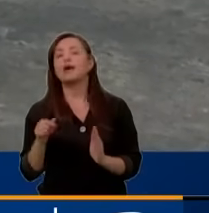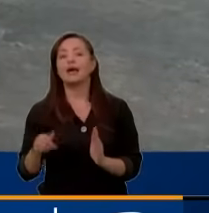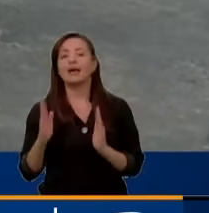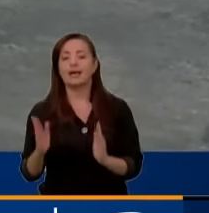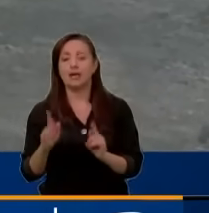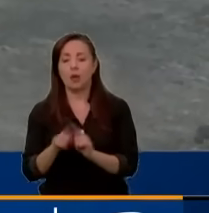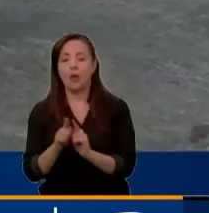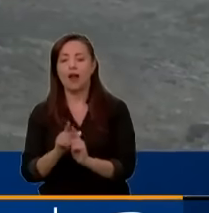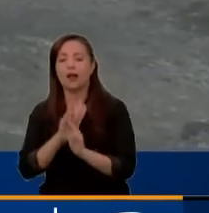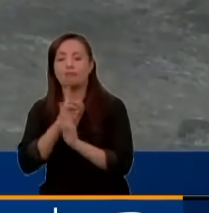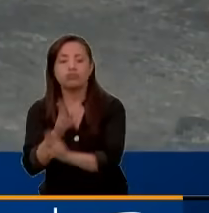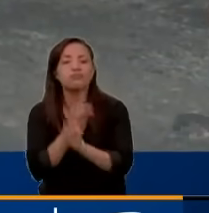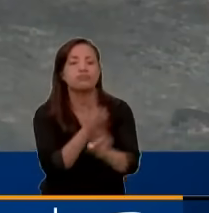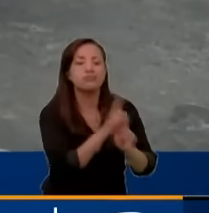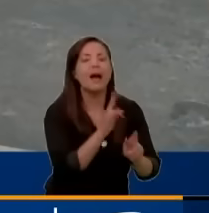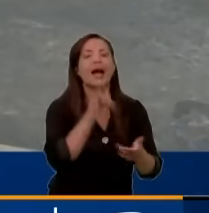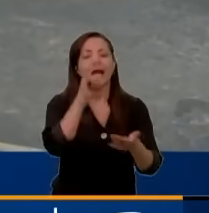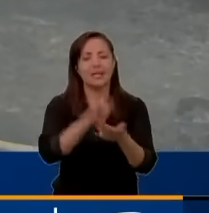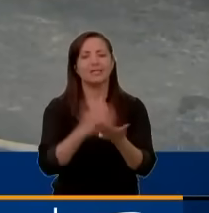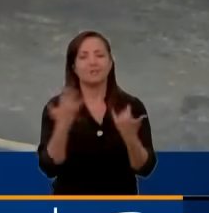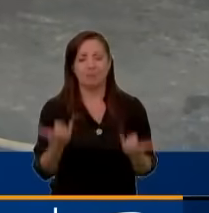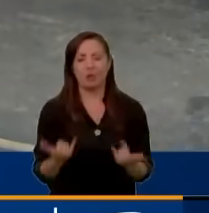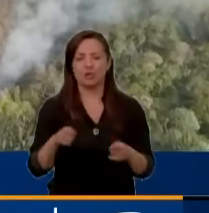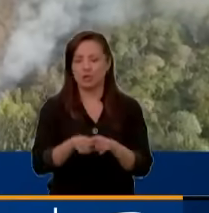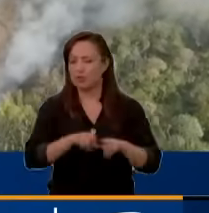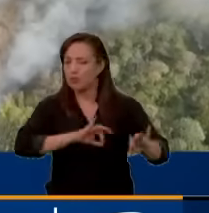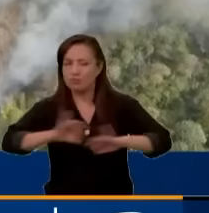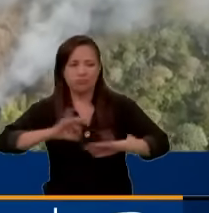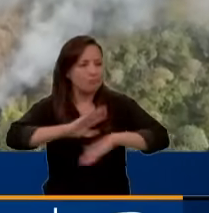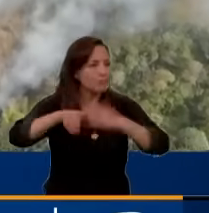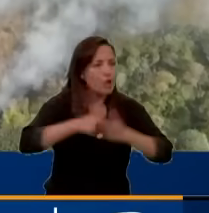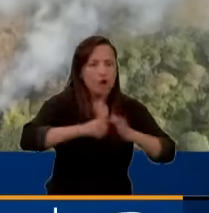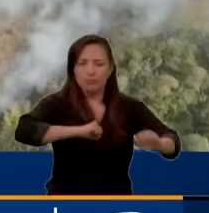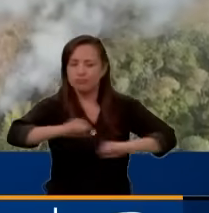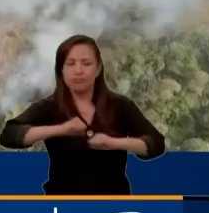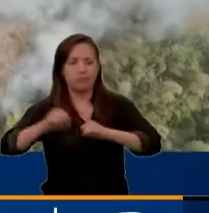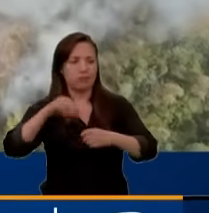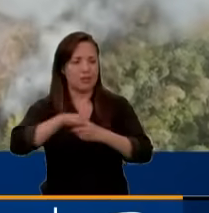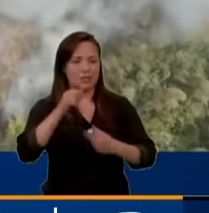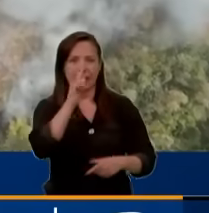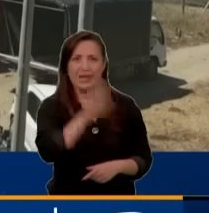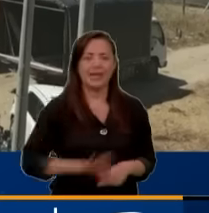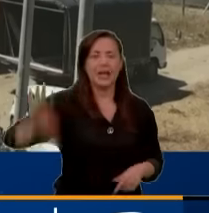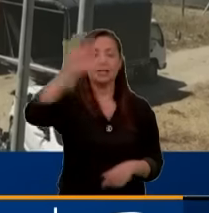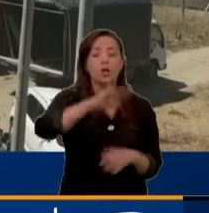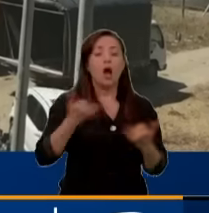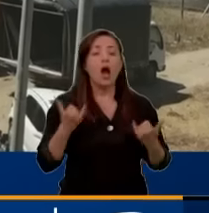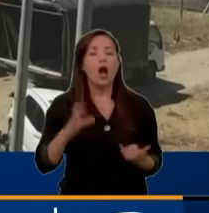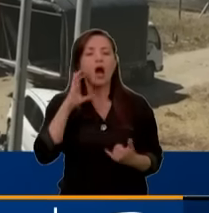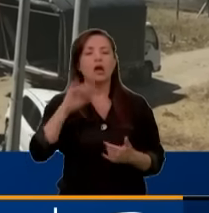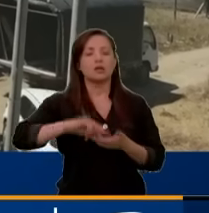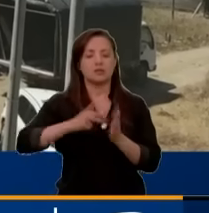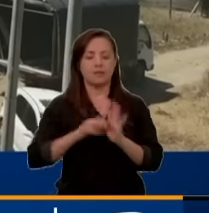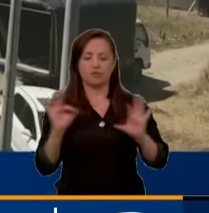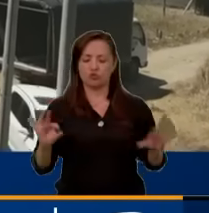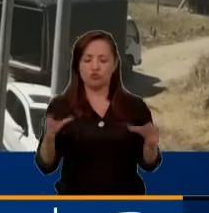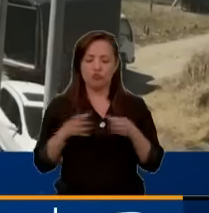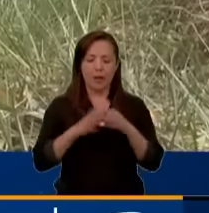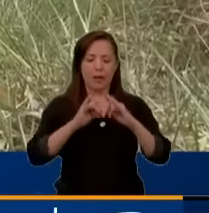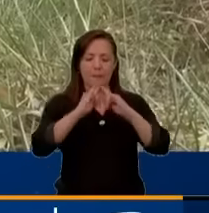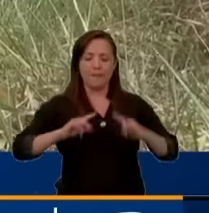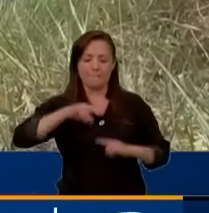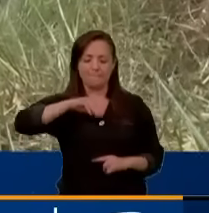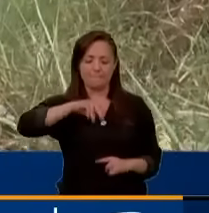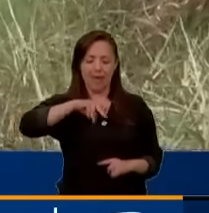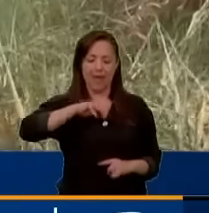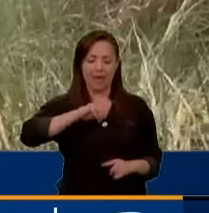de respuesta y por eso hemos tenido activo todo el sistema nacional. Nosotros en este momento estamos haciendo PMU constante con los diferentes departamentos